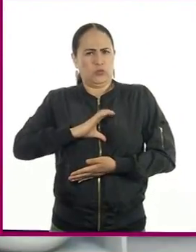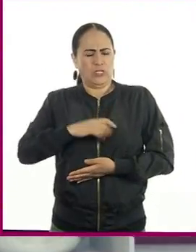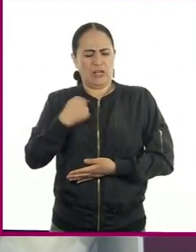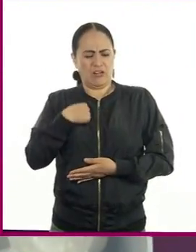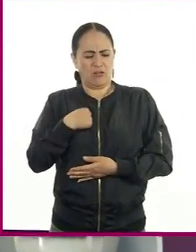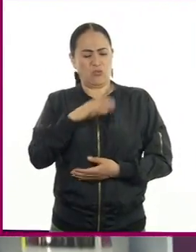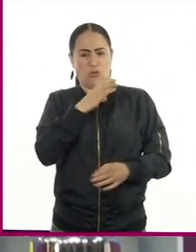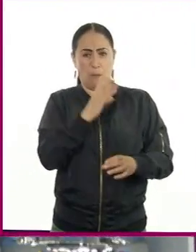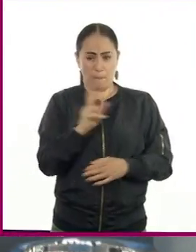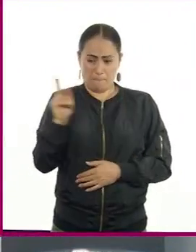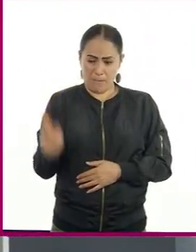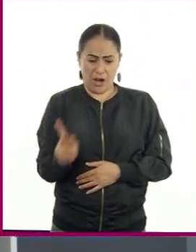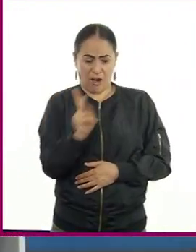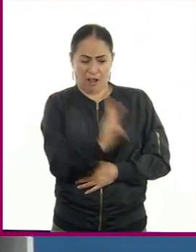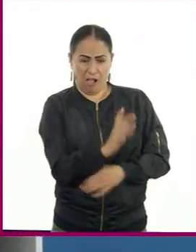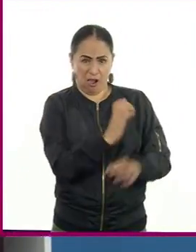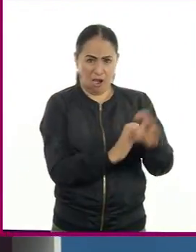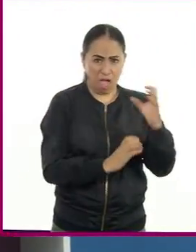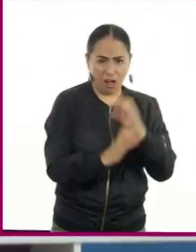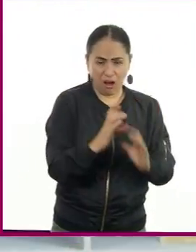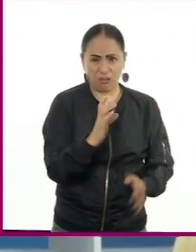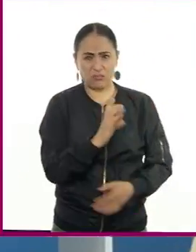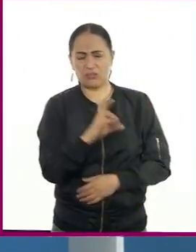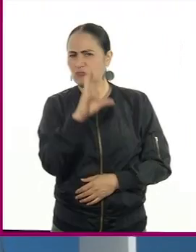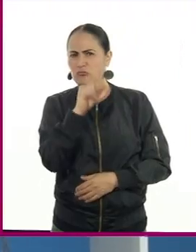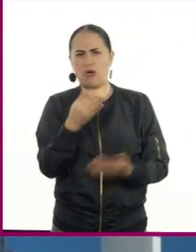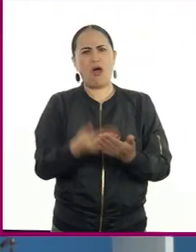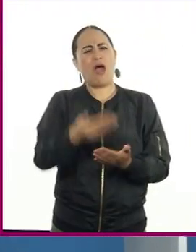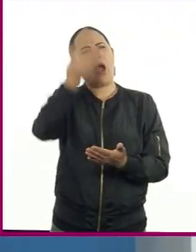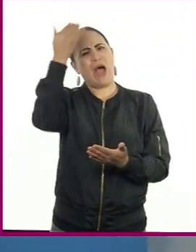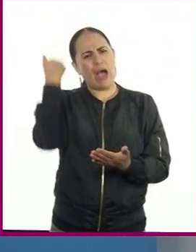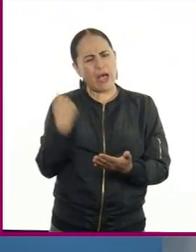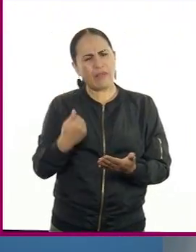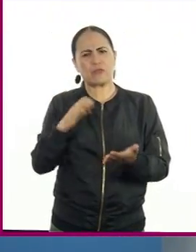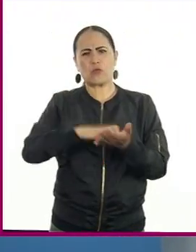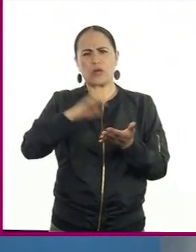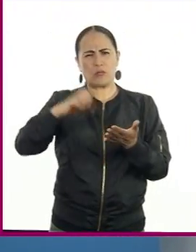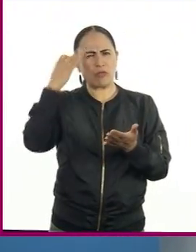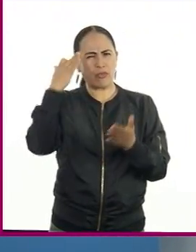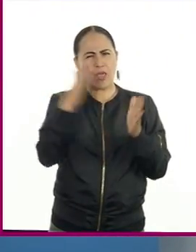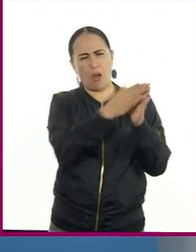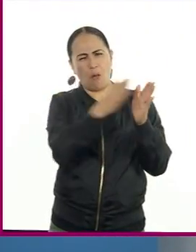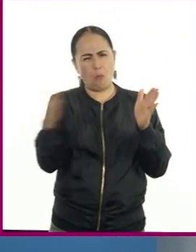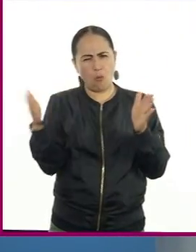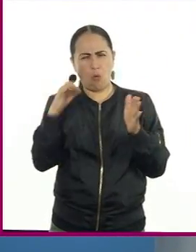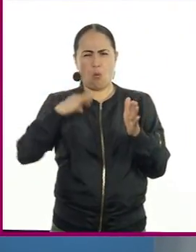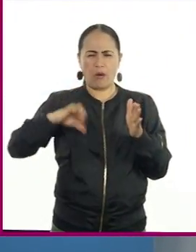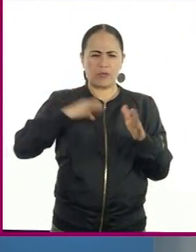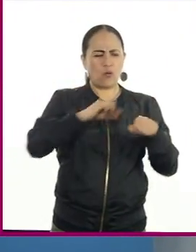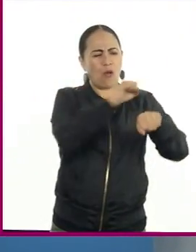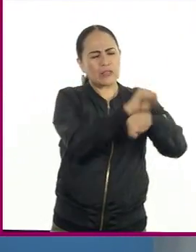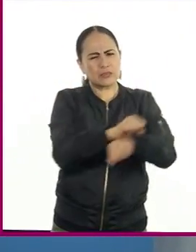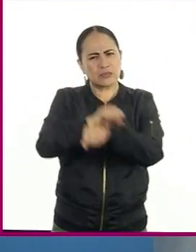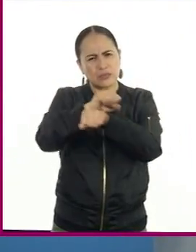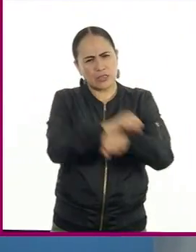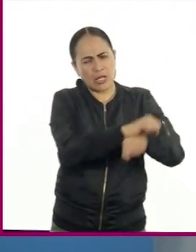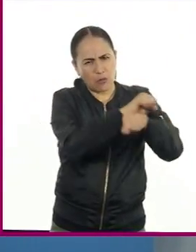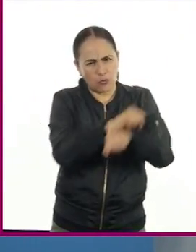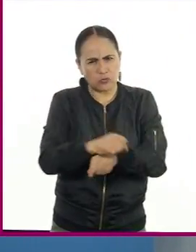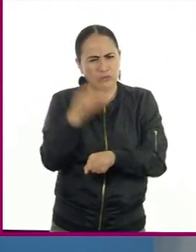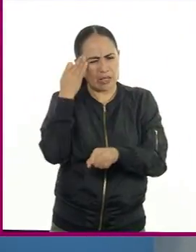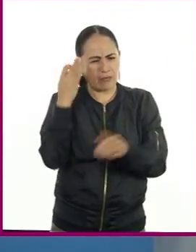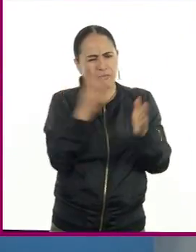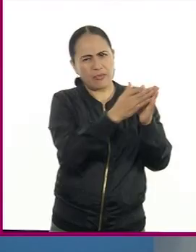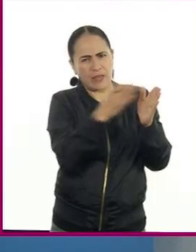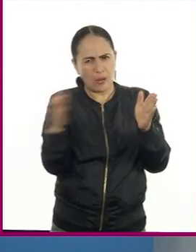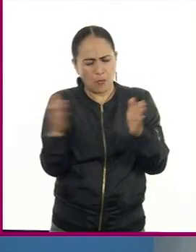como objetos, como cuando se hacía en los tiempos de la esclavitud, periodo de la historia de la humanidad donde se